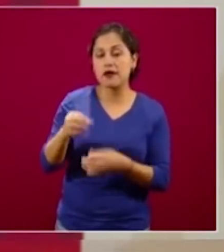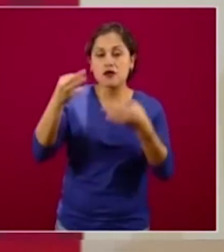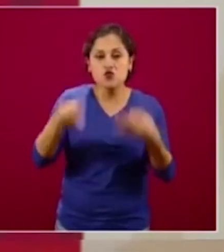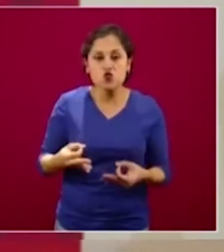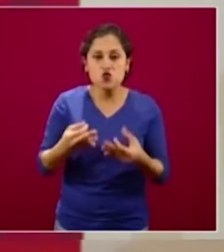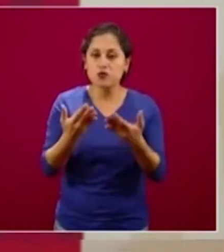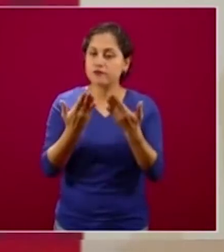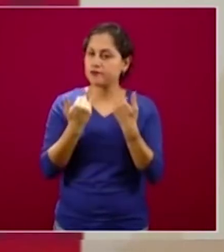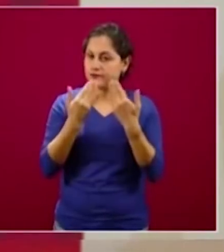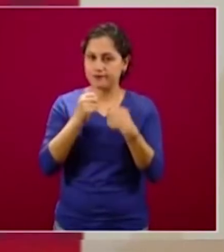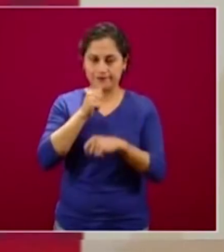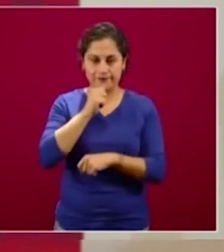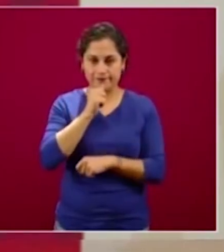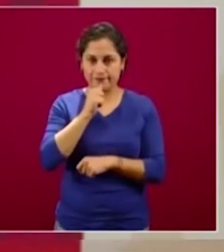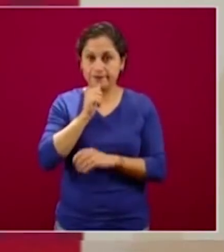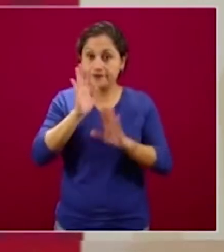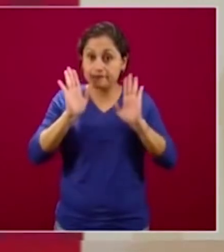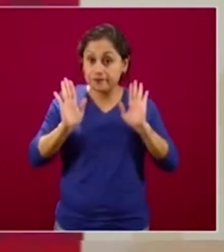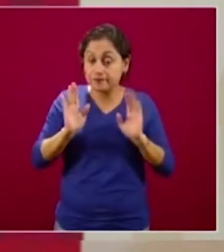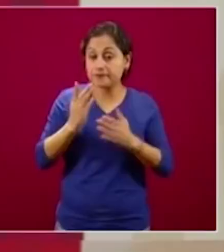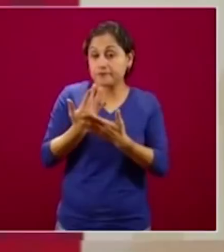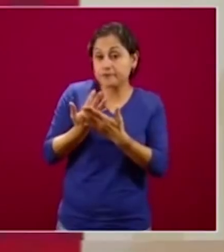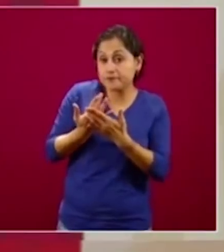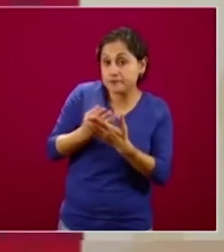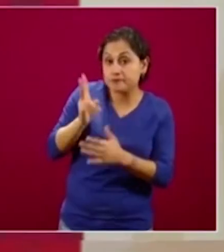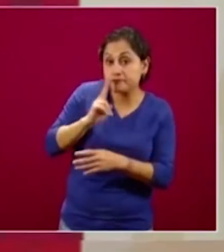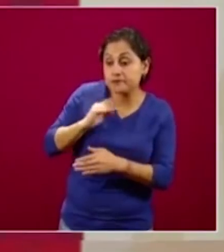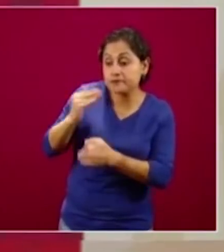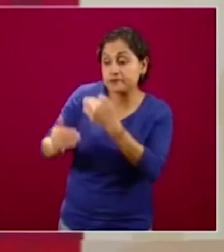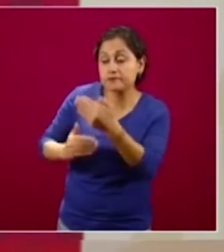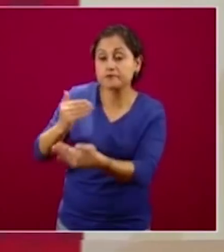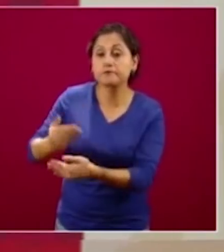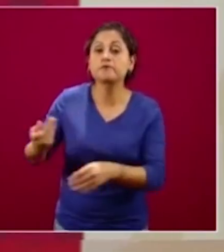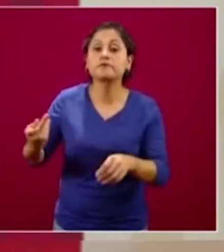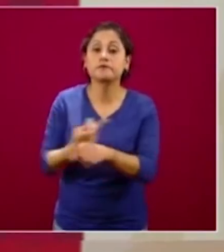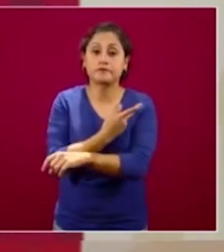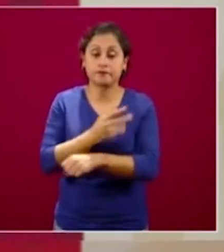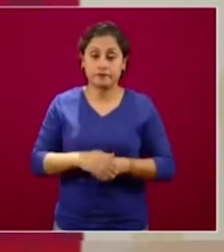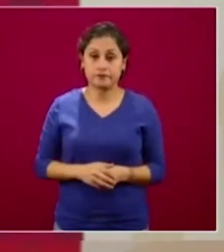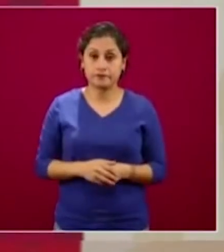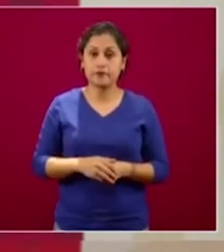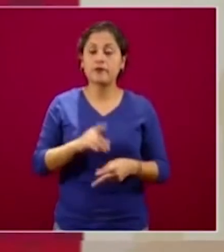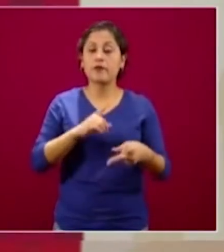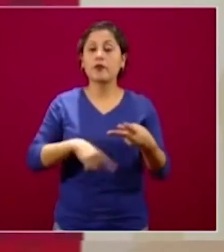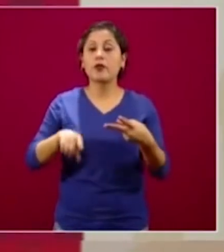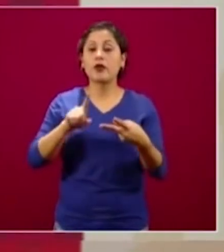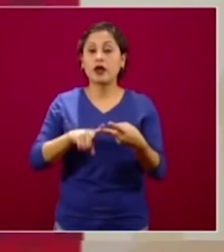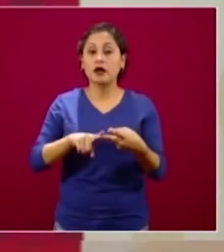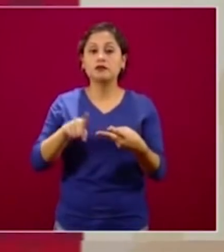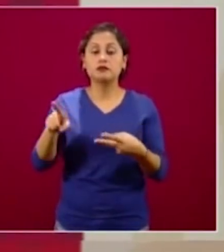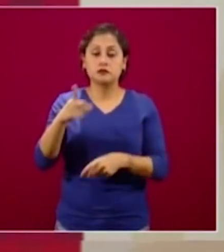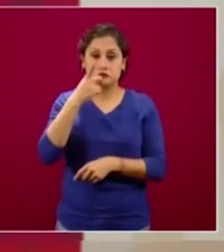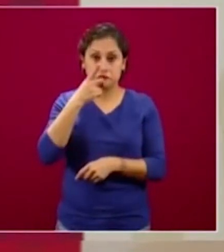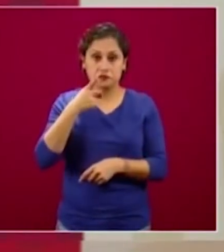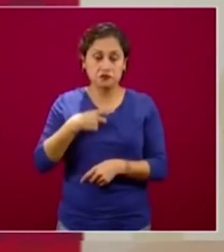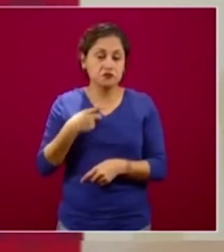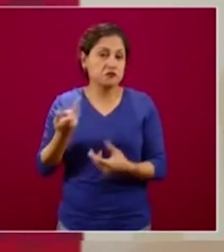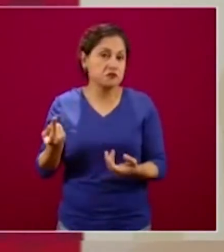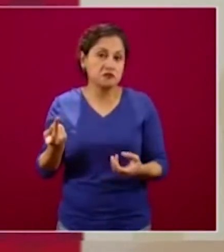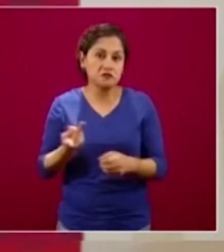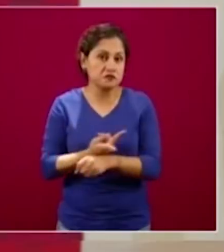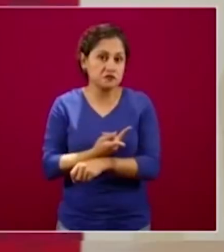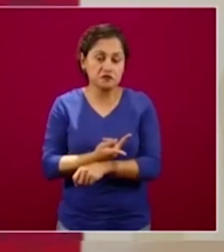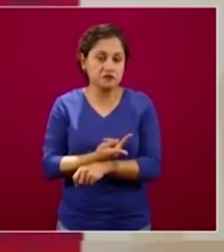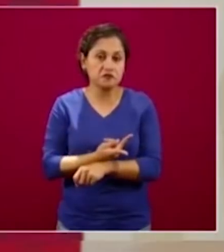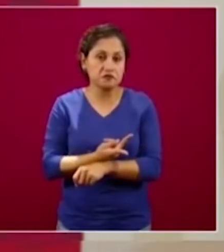estemos expectantes y veamos qué evidencia se genera. Respecto a este caso, que podría ser ilustrativo de una circunstancia que